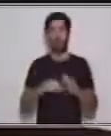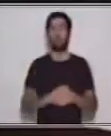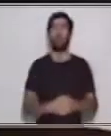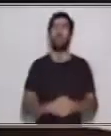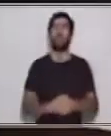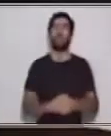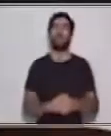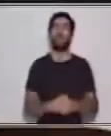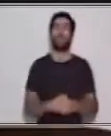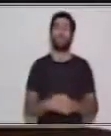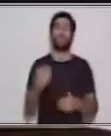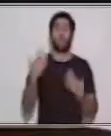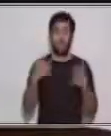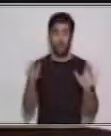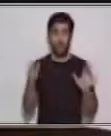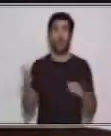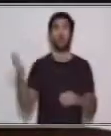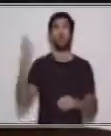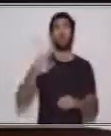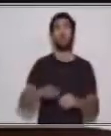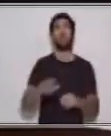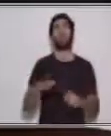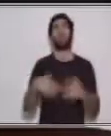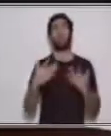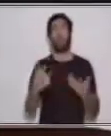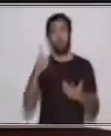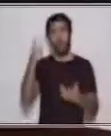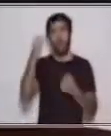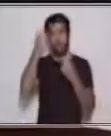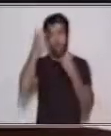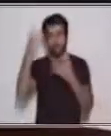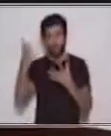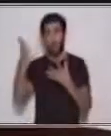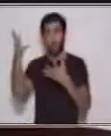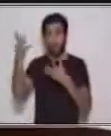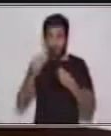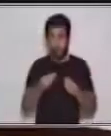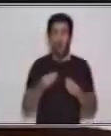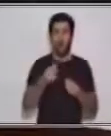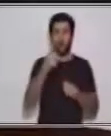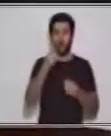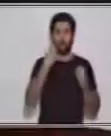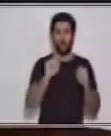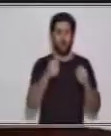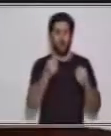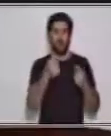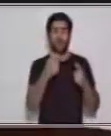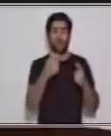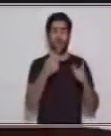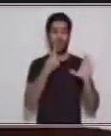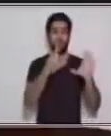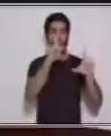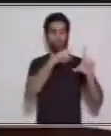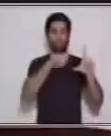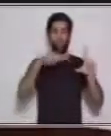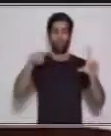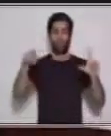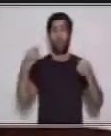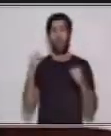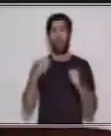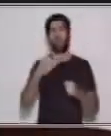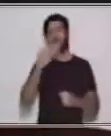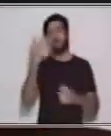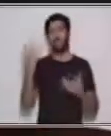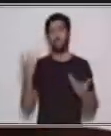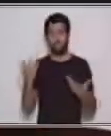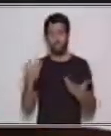en casa, y luego de tener esa información puedes construir la tabla y hacer, en